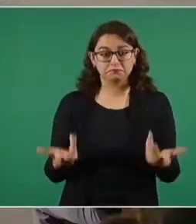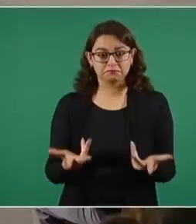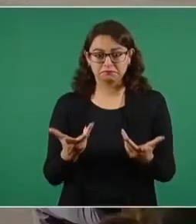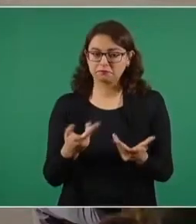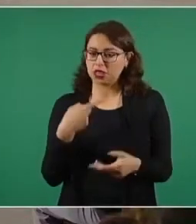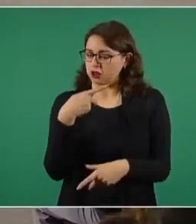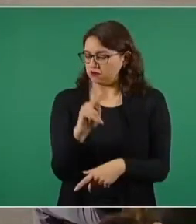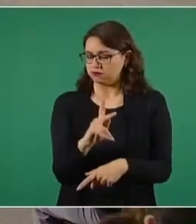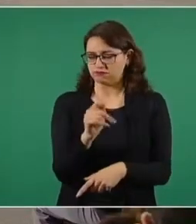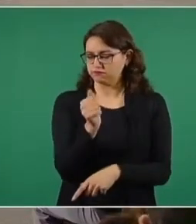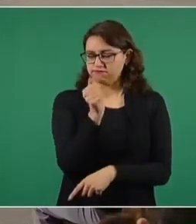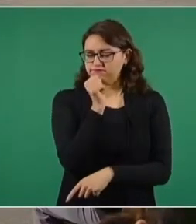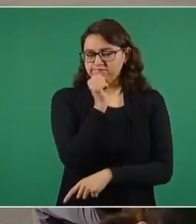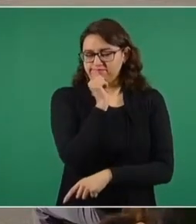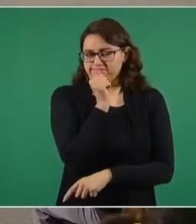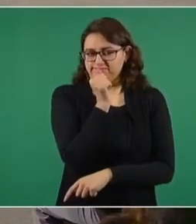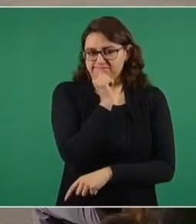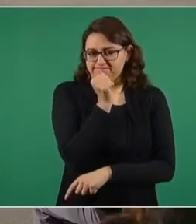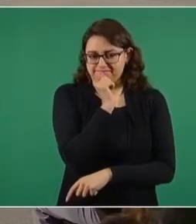información